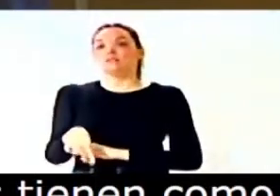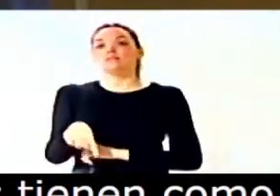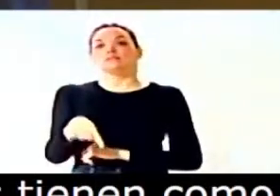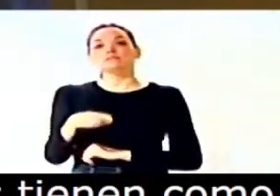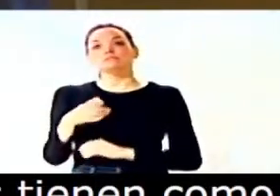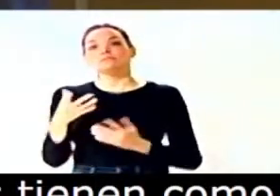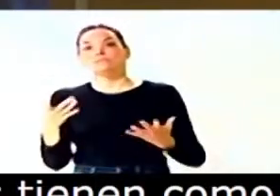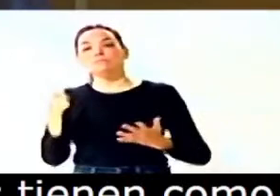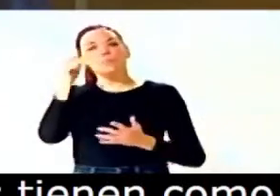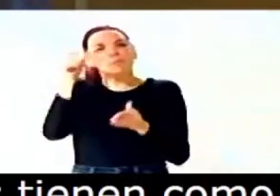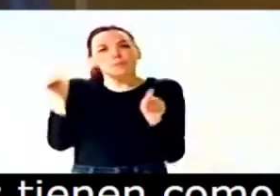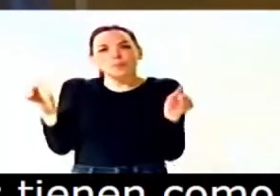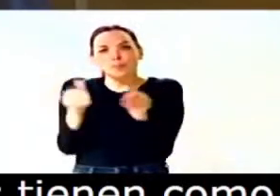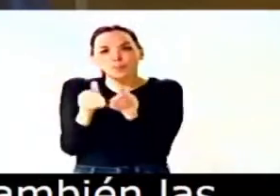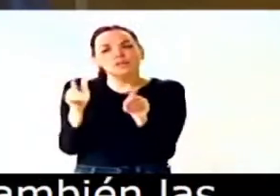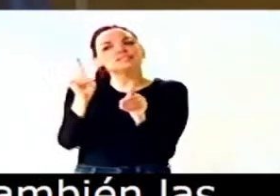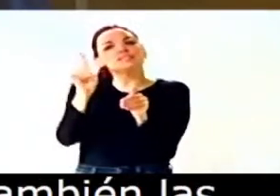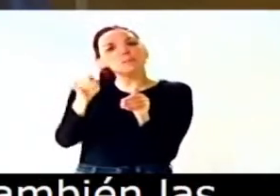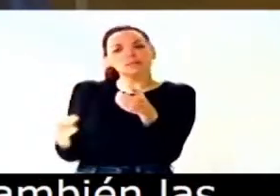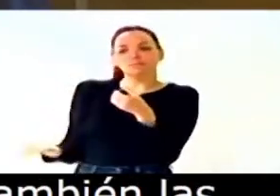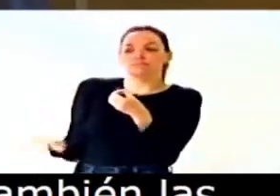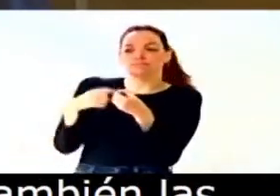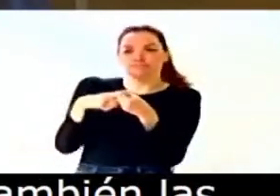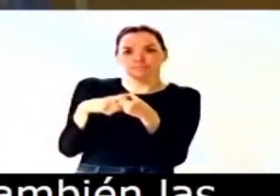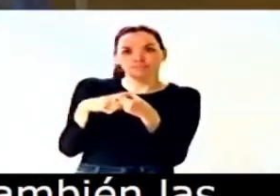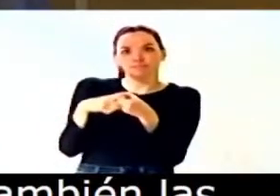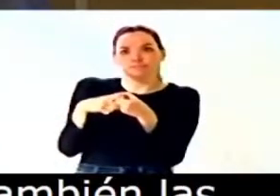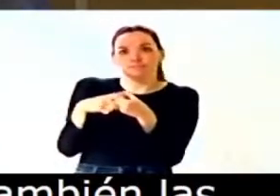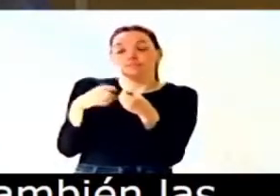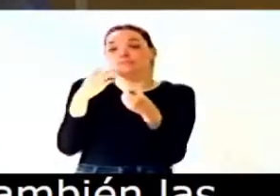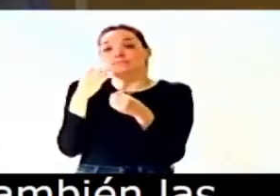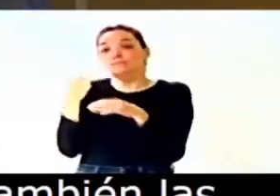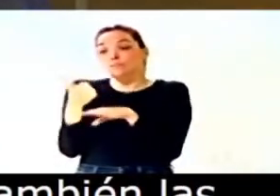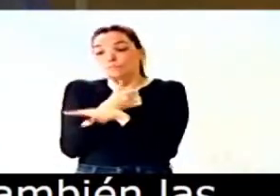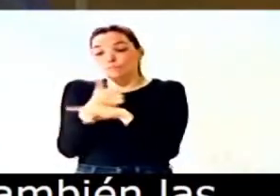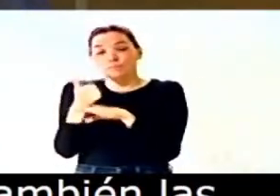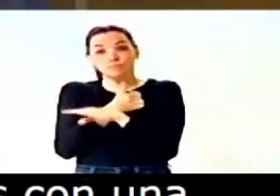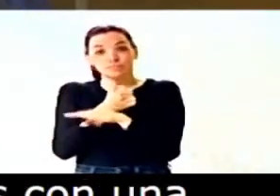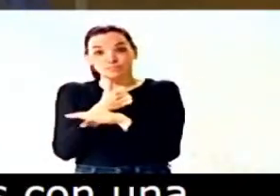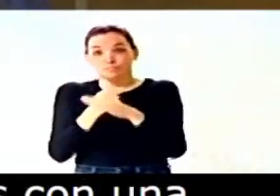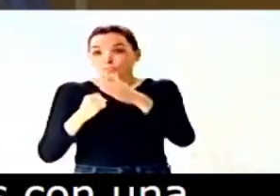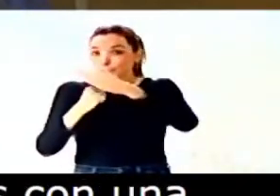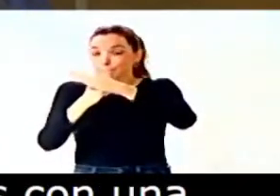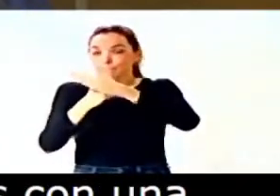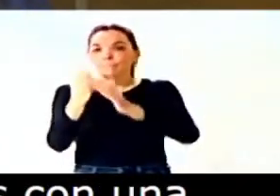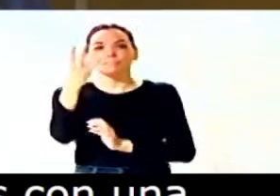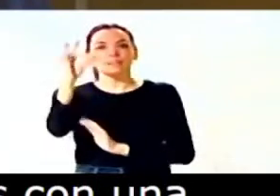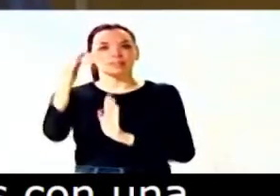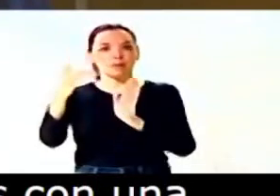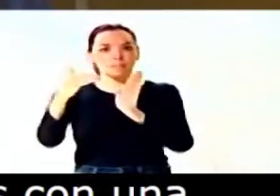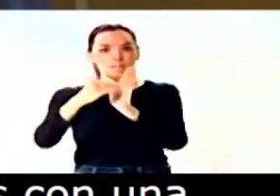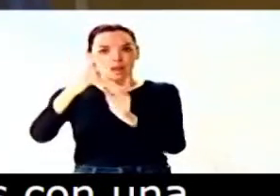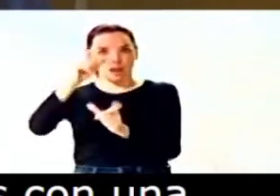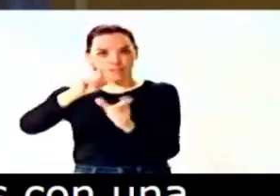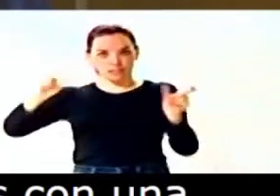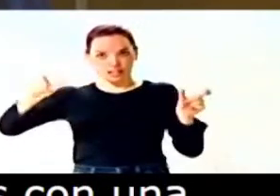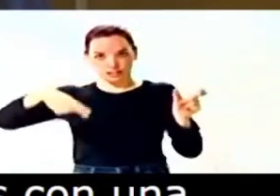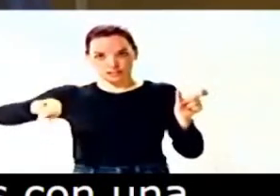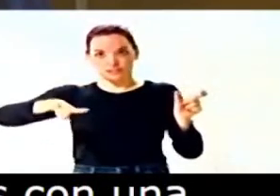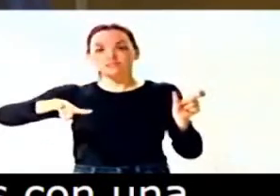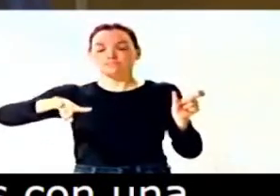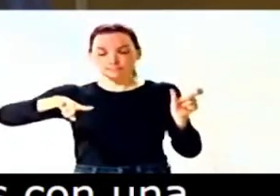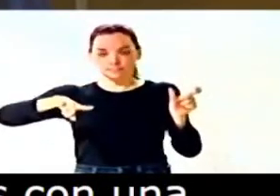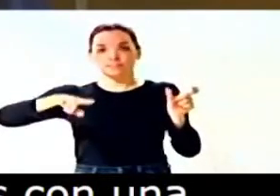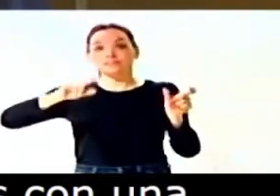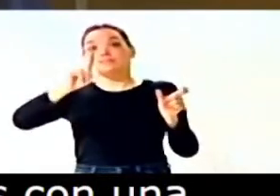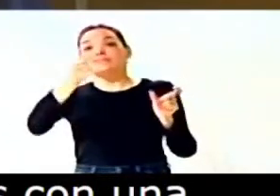entidades locales menores, entidades locales con una población, como digo, inferior a 20.000 habitantes,